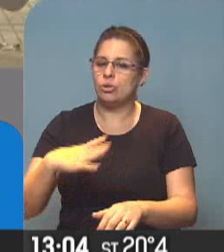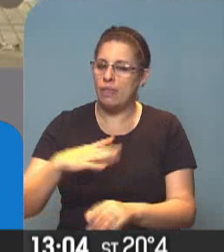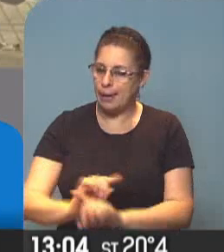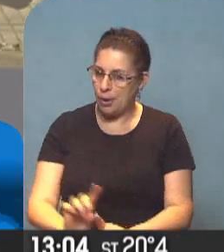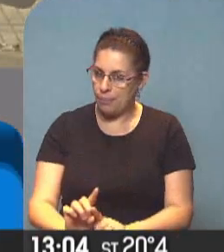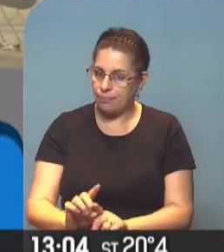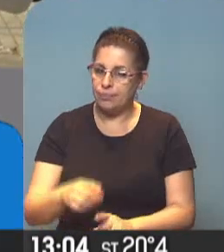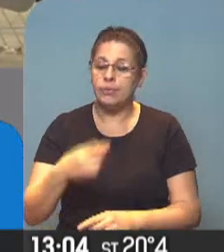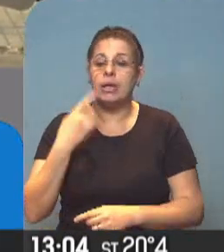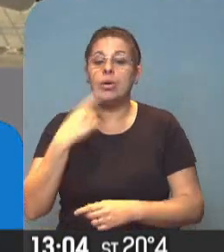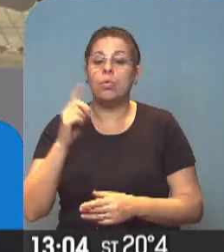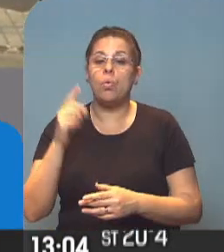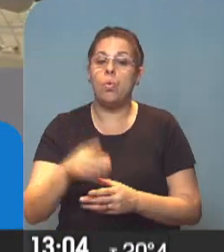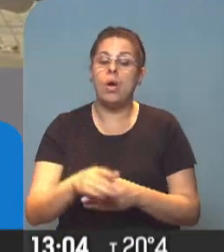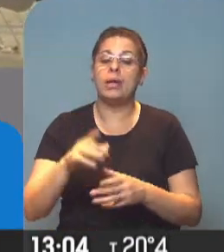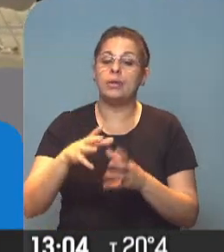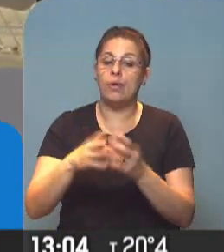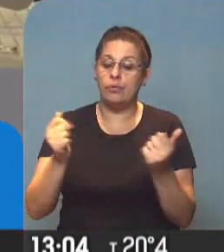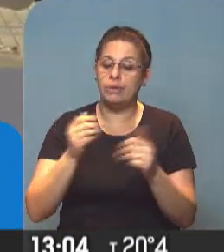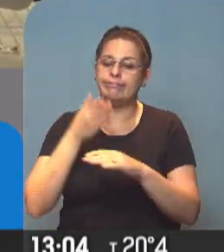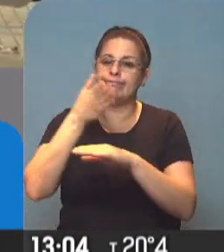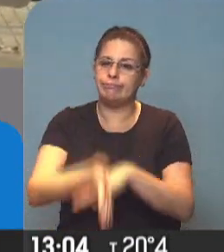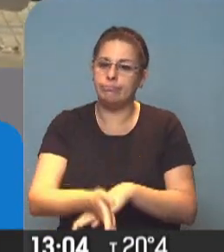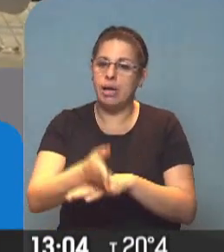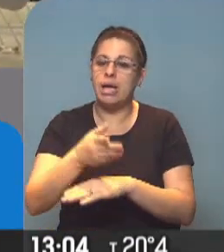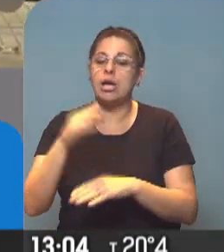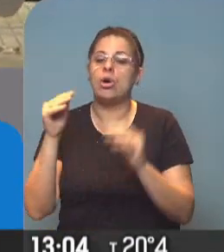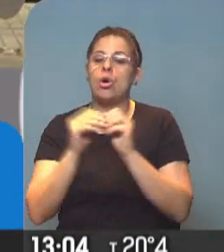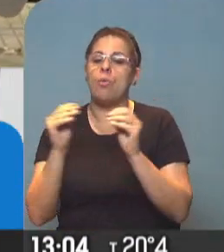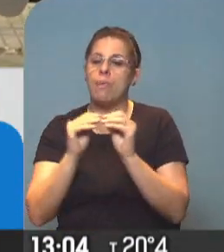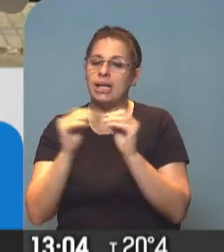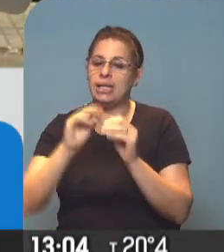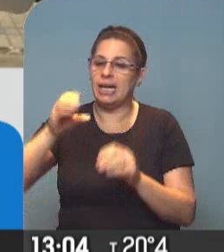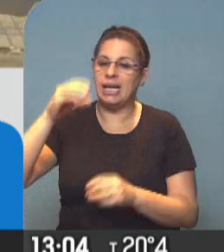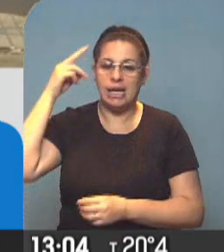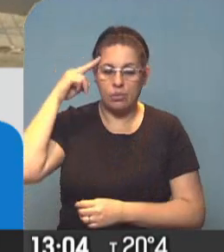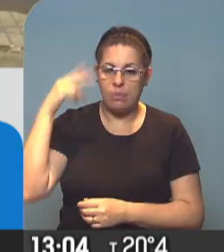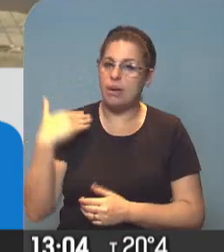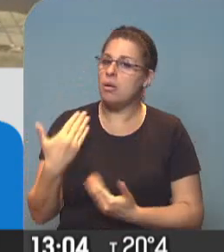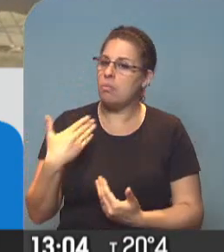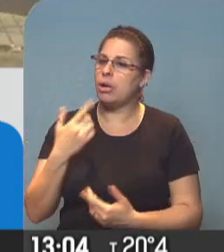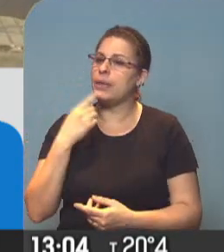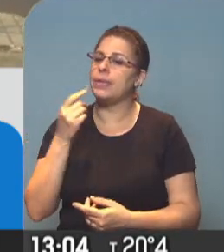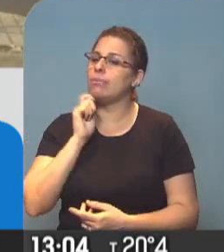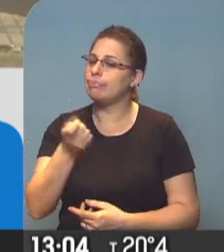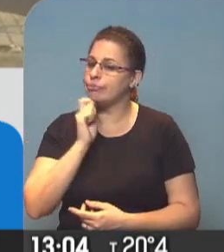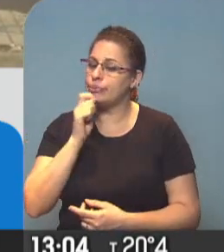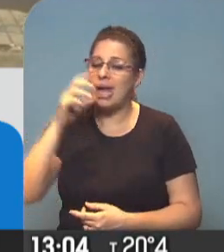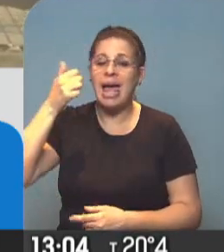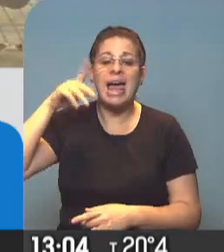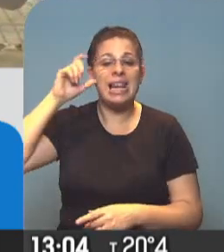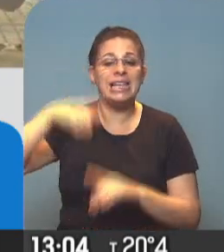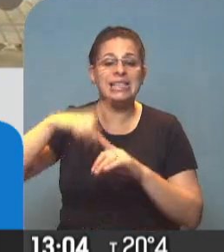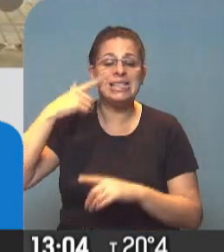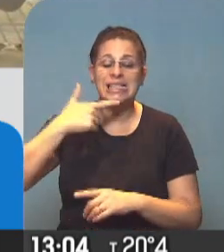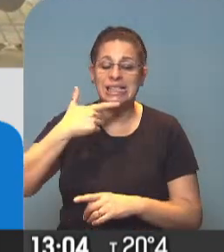salimos pasó algo que fue que una colega de canal 9 pudo entrevistar alexis zárate él dijo que